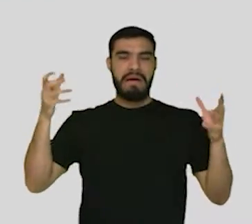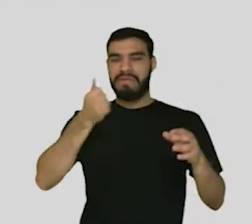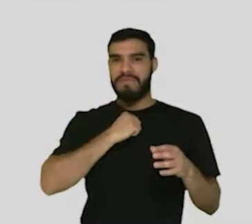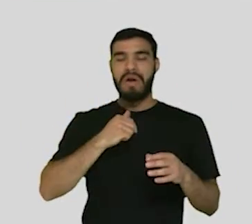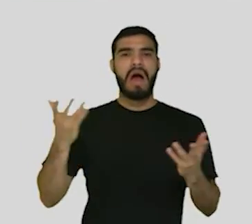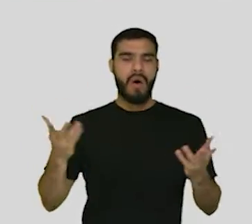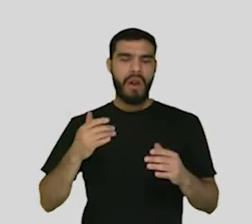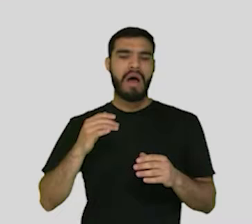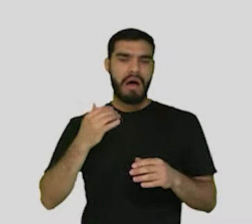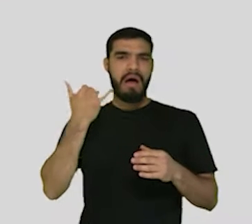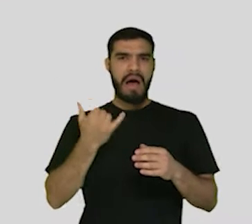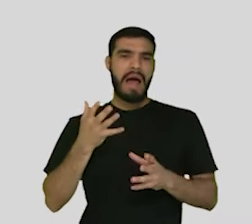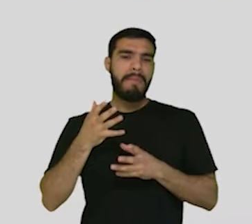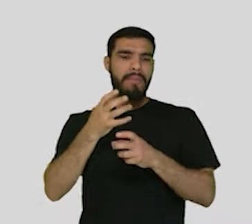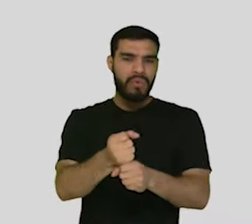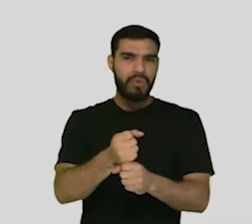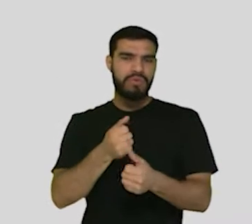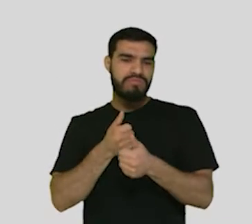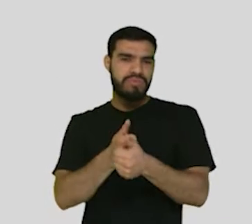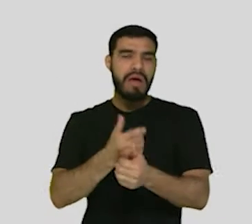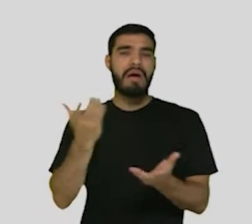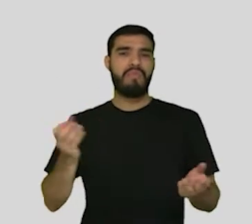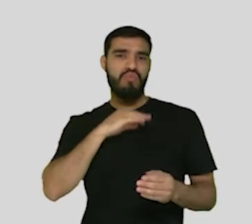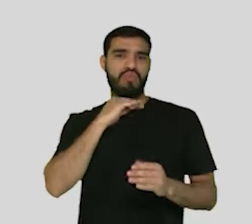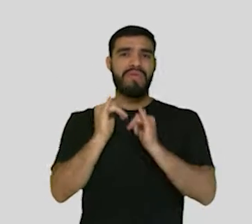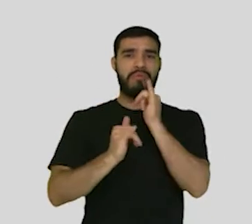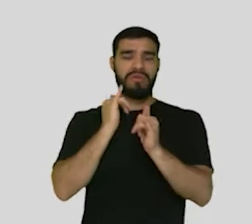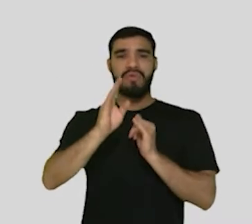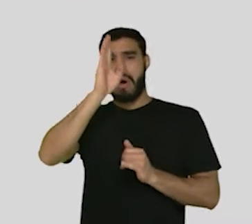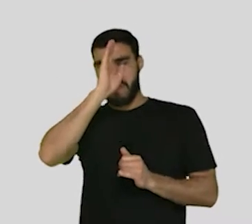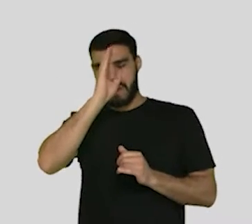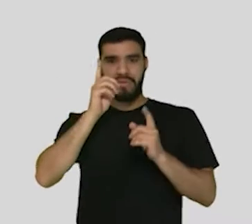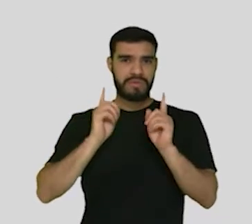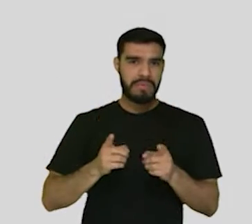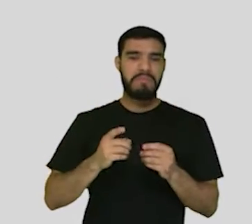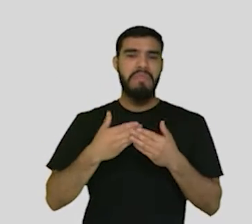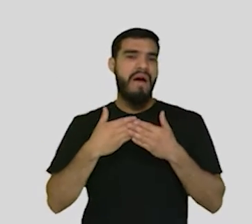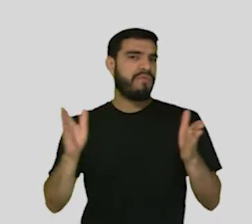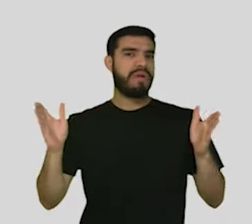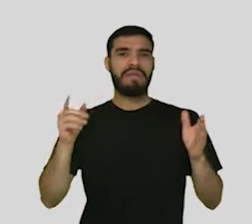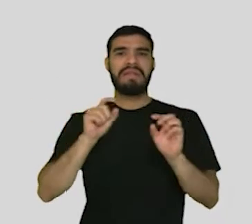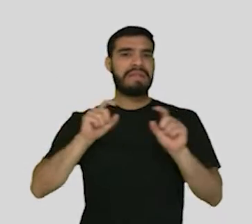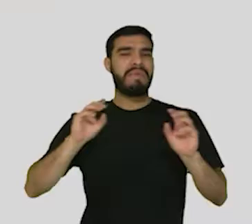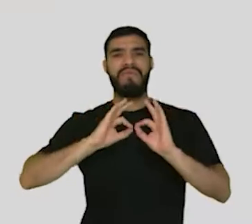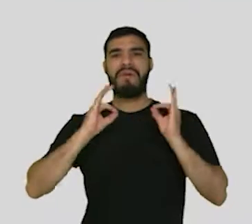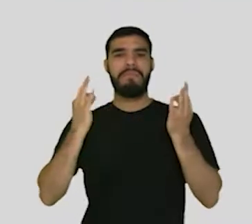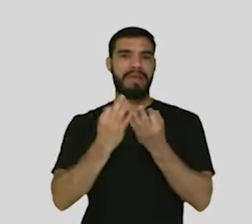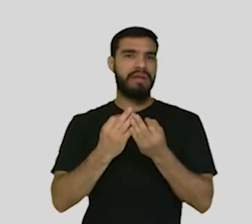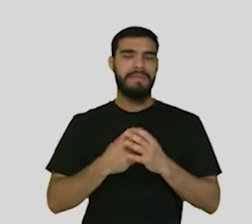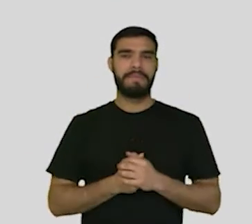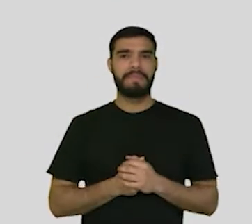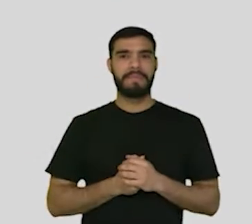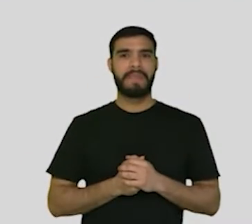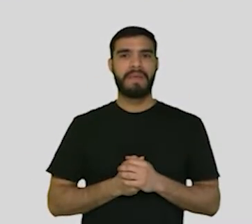La organización es Putinbo o PAP. Ja, Remba Apo, caso por caso, con Angarupi. Iña